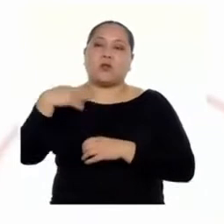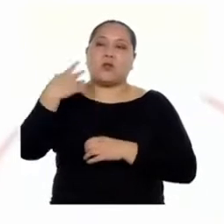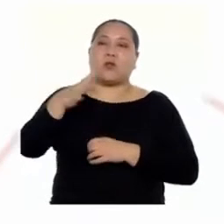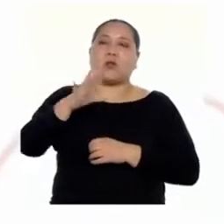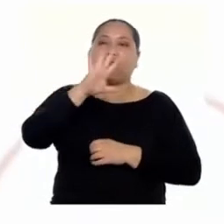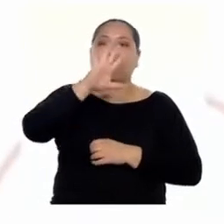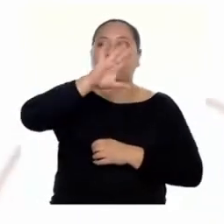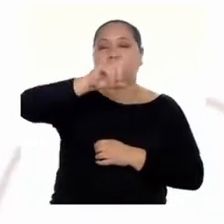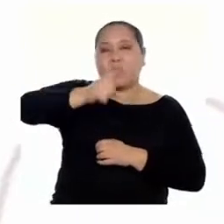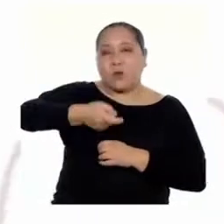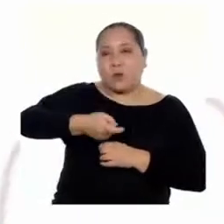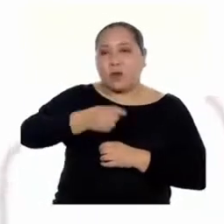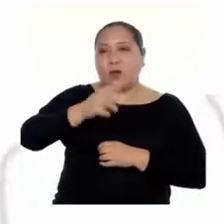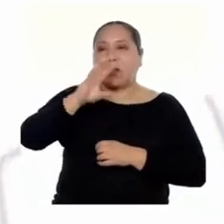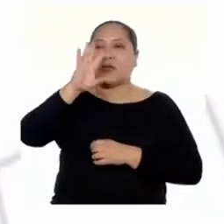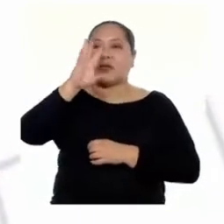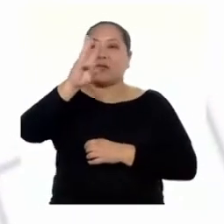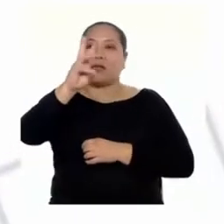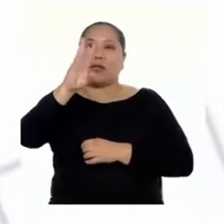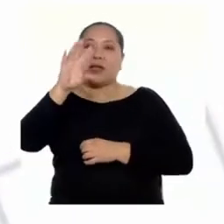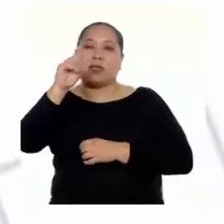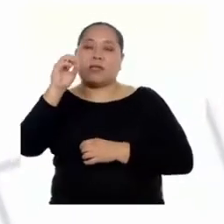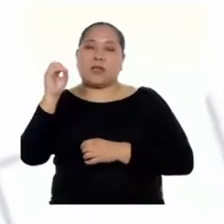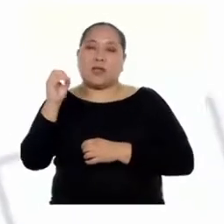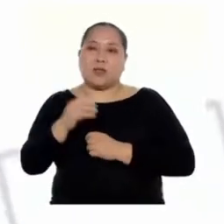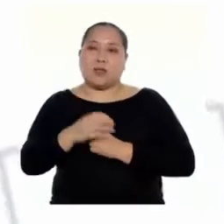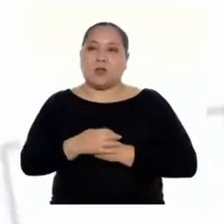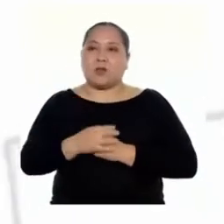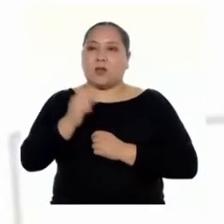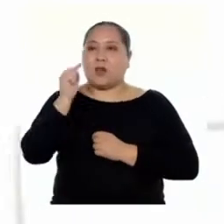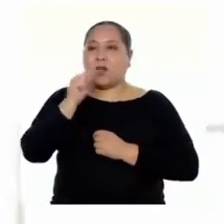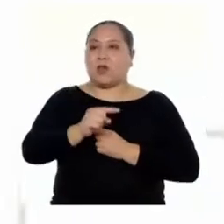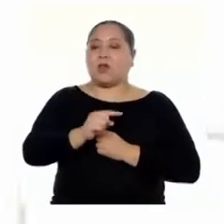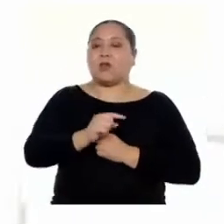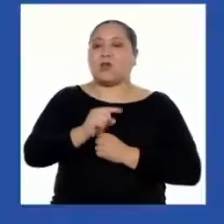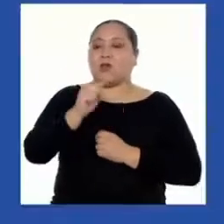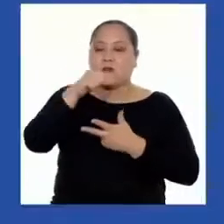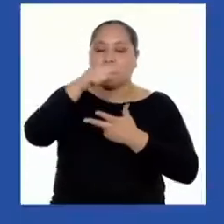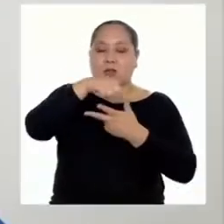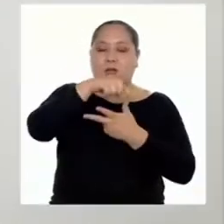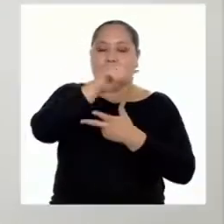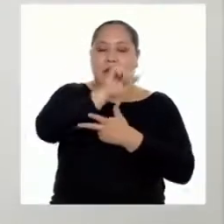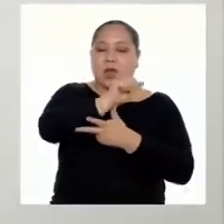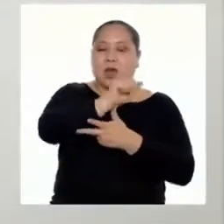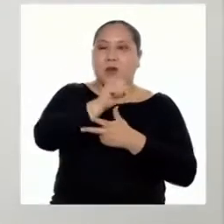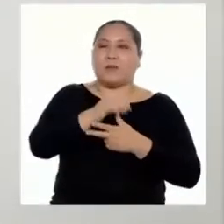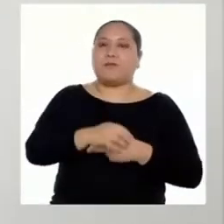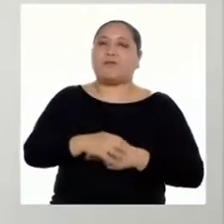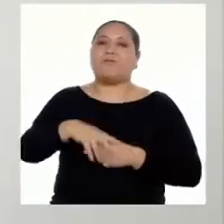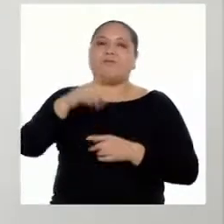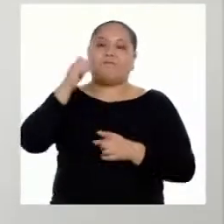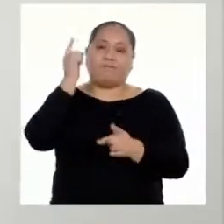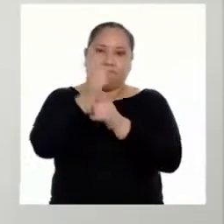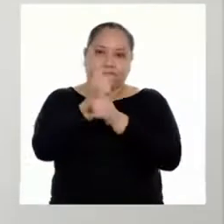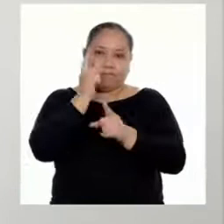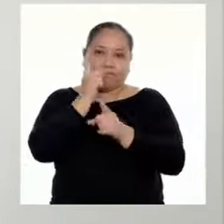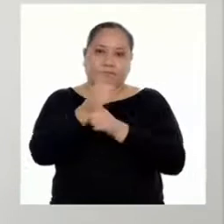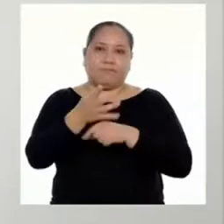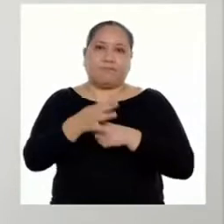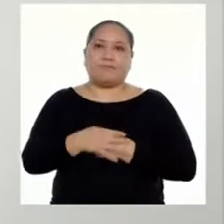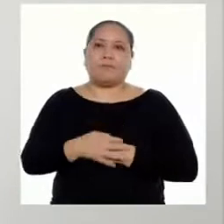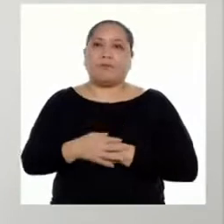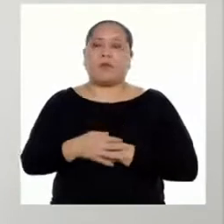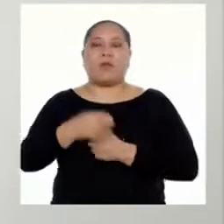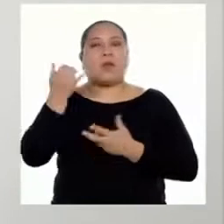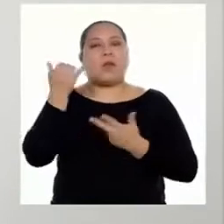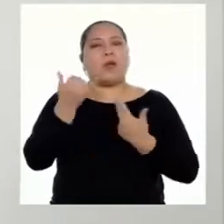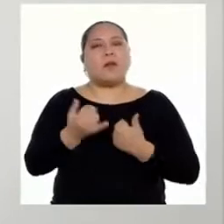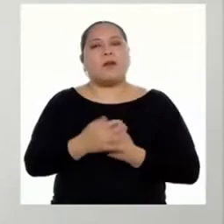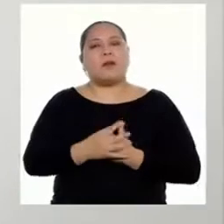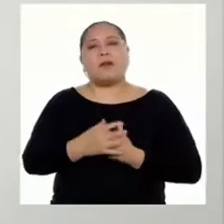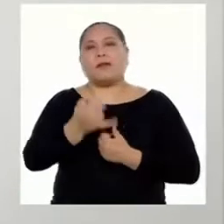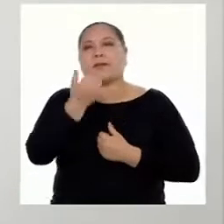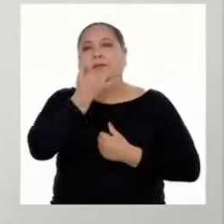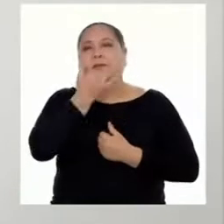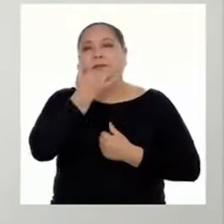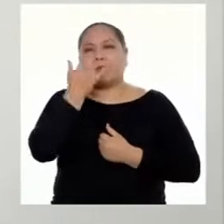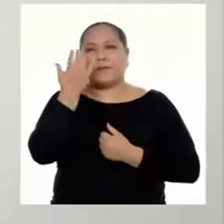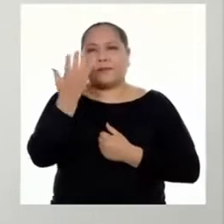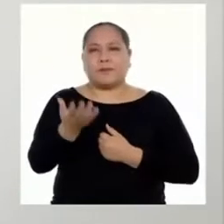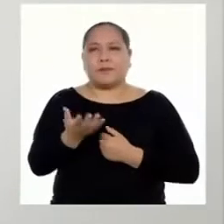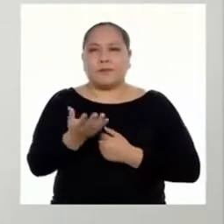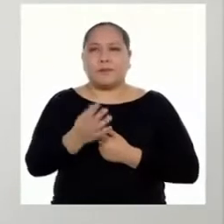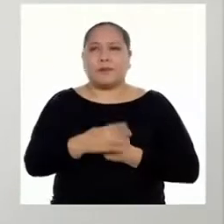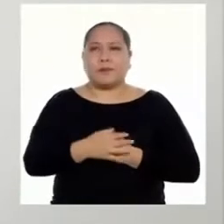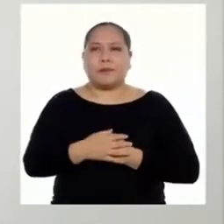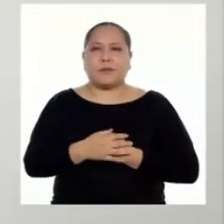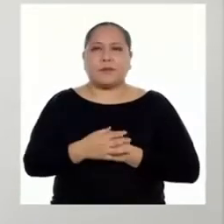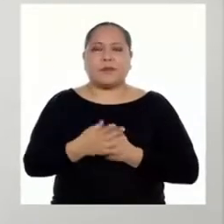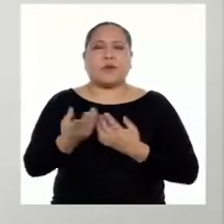un total de 5600 soles. Eso en la financiera A. Efectivamente. Ahora, ¿qué pasaría en